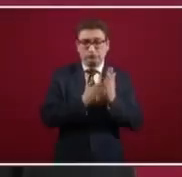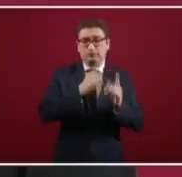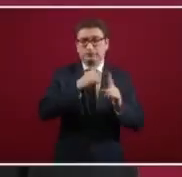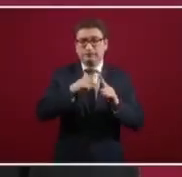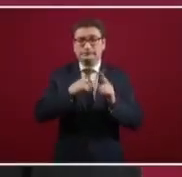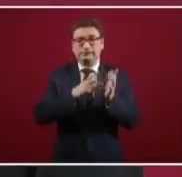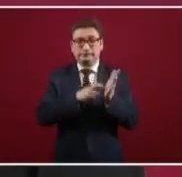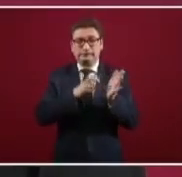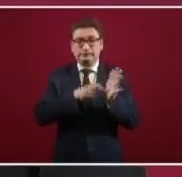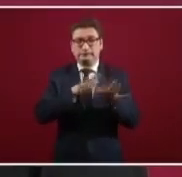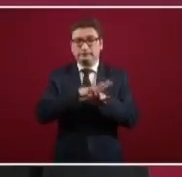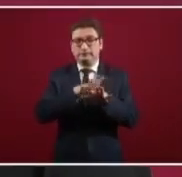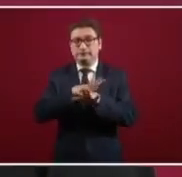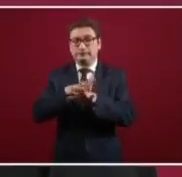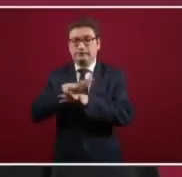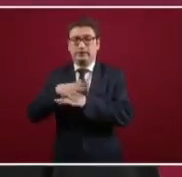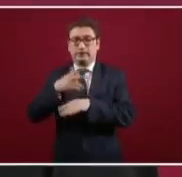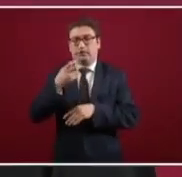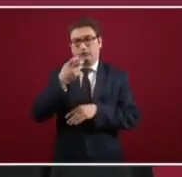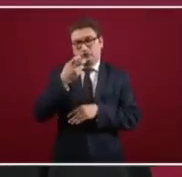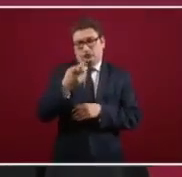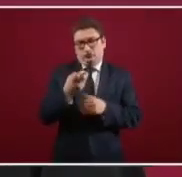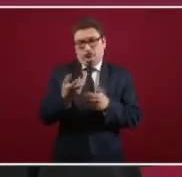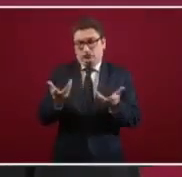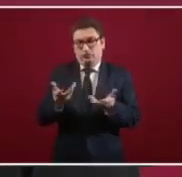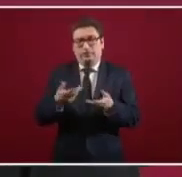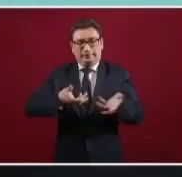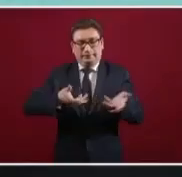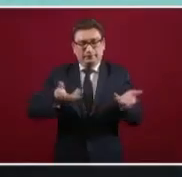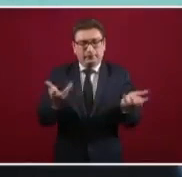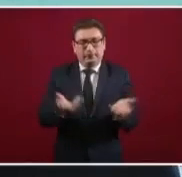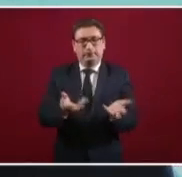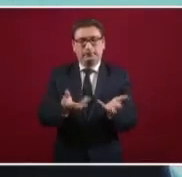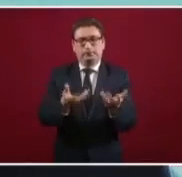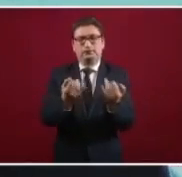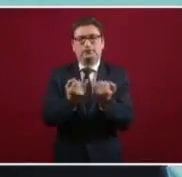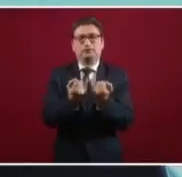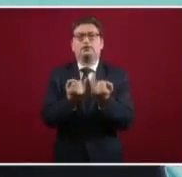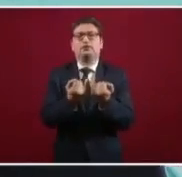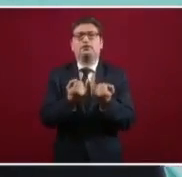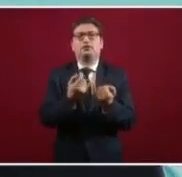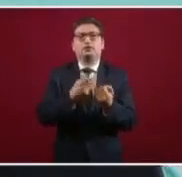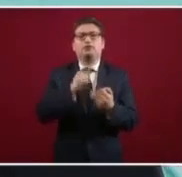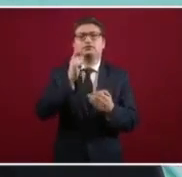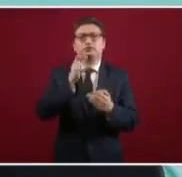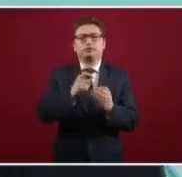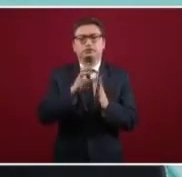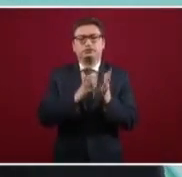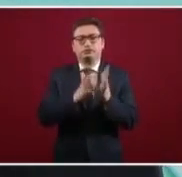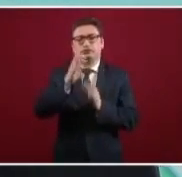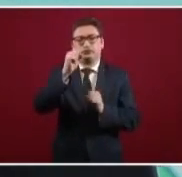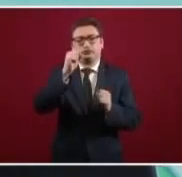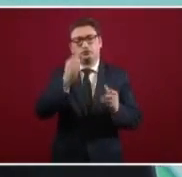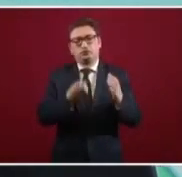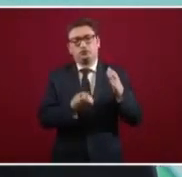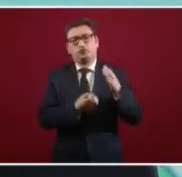estamos hablando en los hechos de una nueva constitución